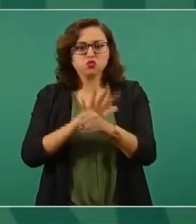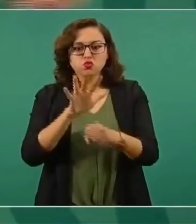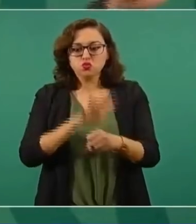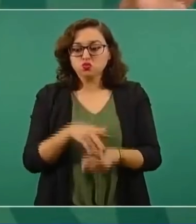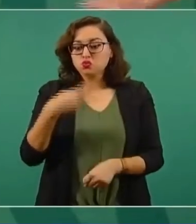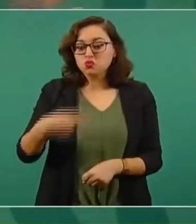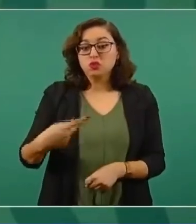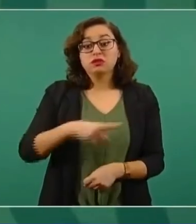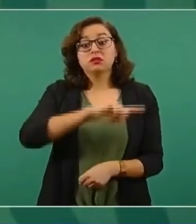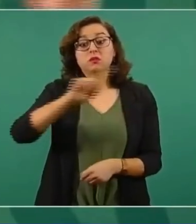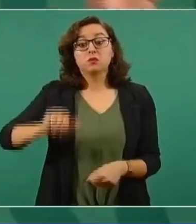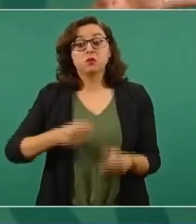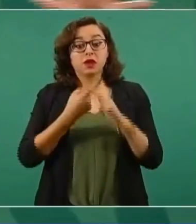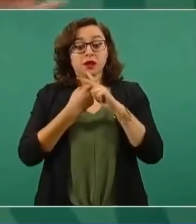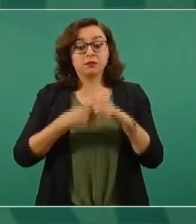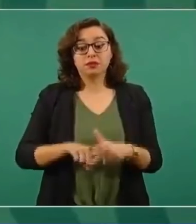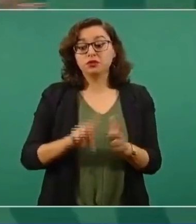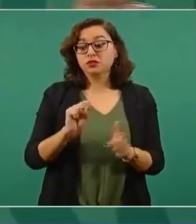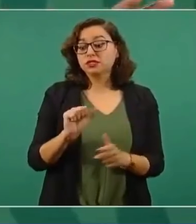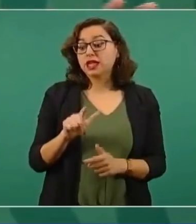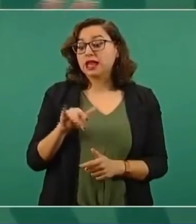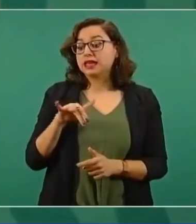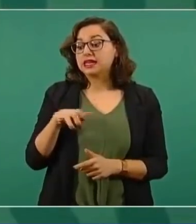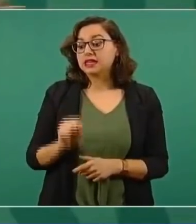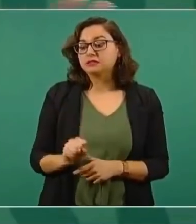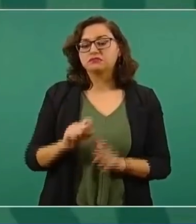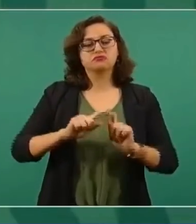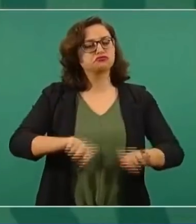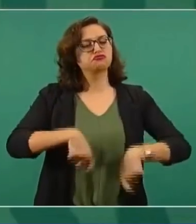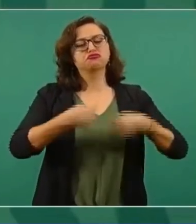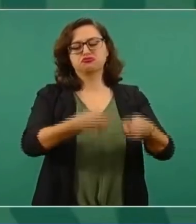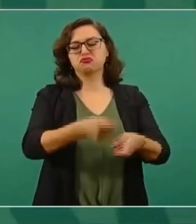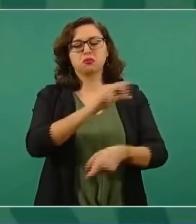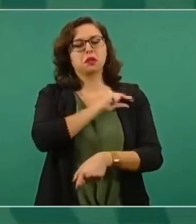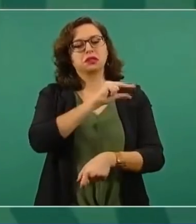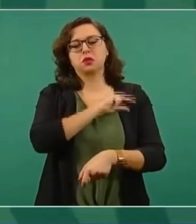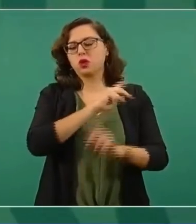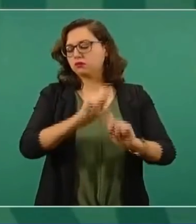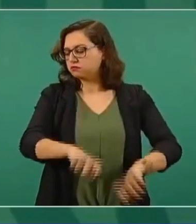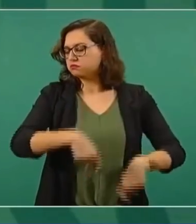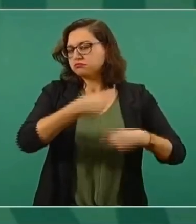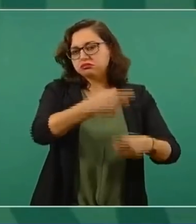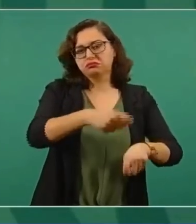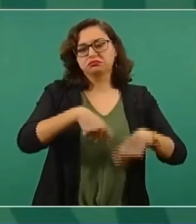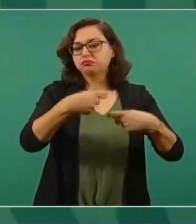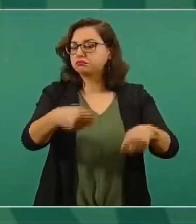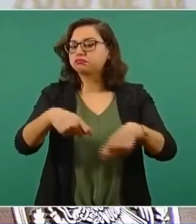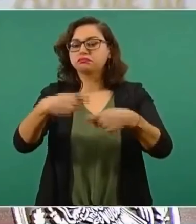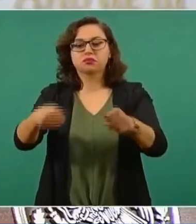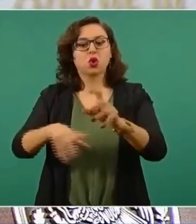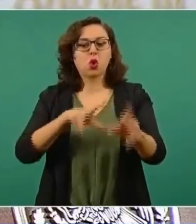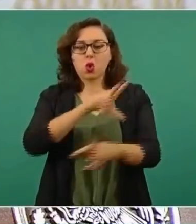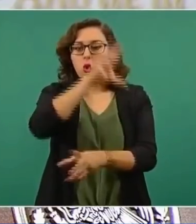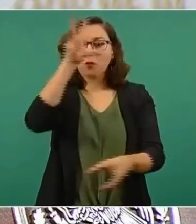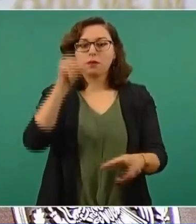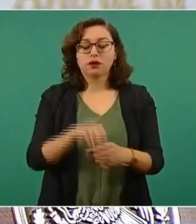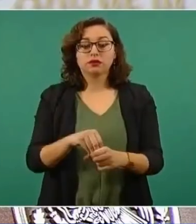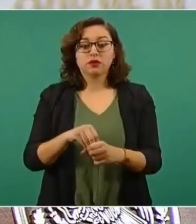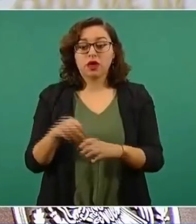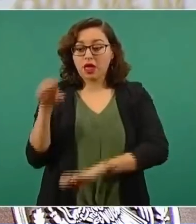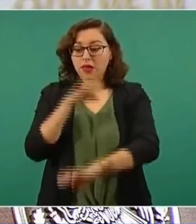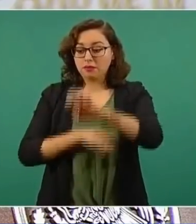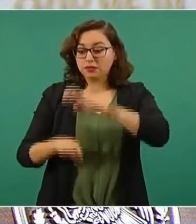Salinas se privatizaron todas las plantas de fertilizante, desapareció